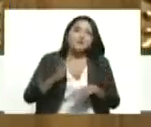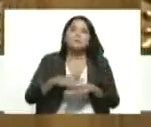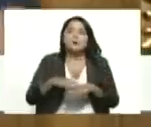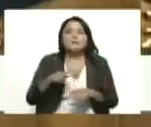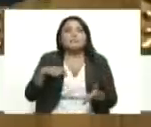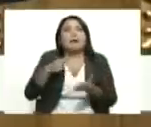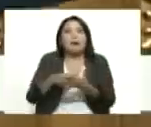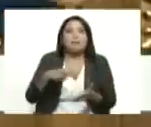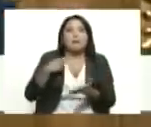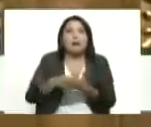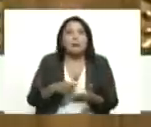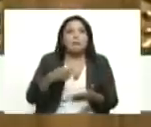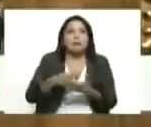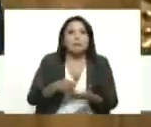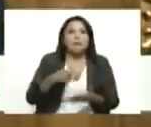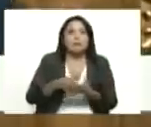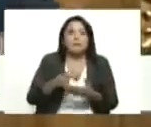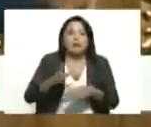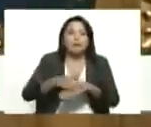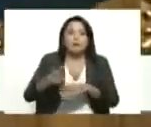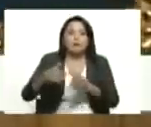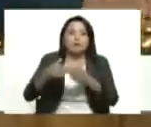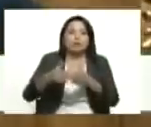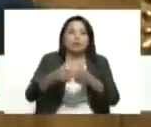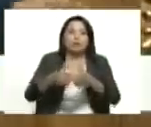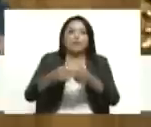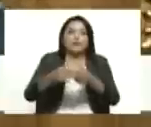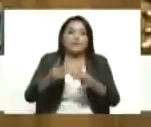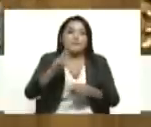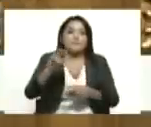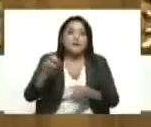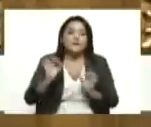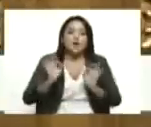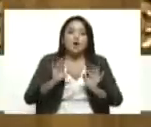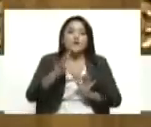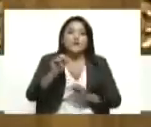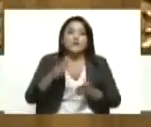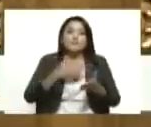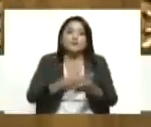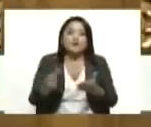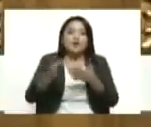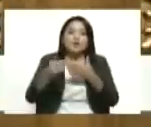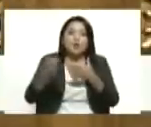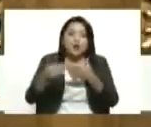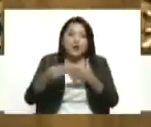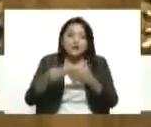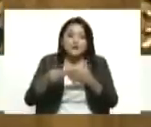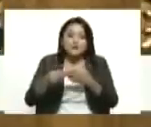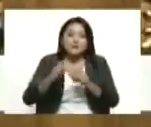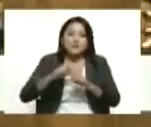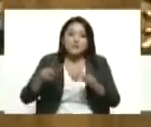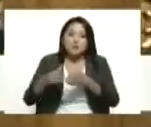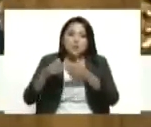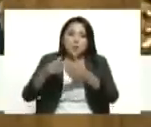mantenimiento. Y usted lo tiene allá en una marina, un yate que vale 20, 30 millones de dólares,